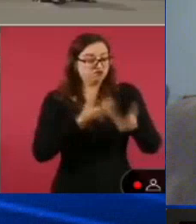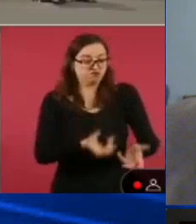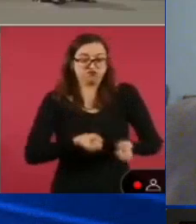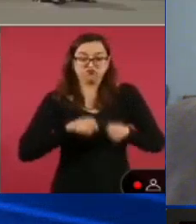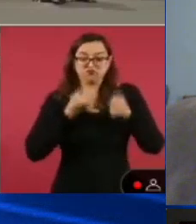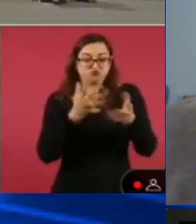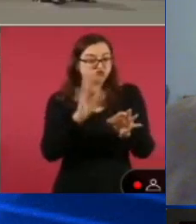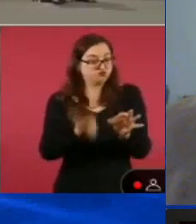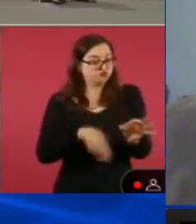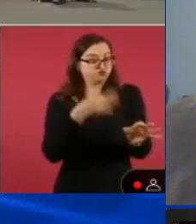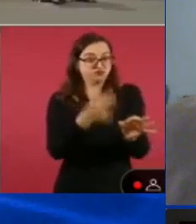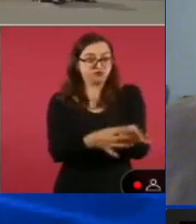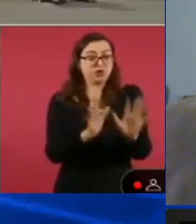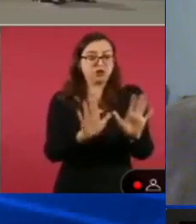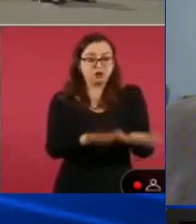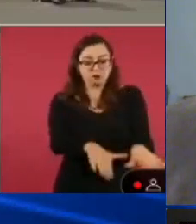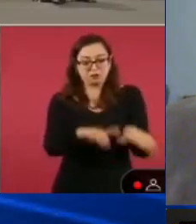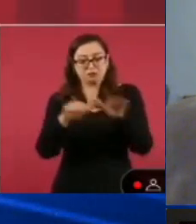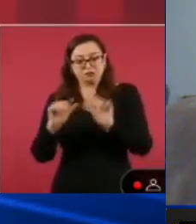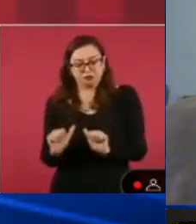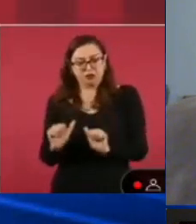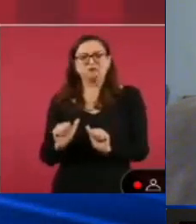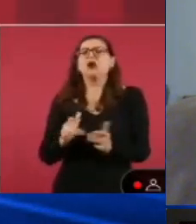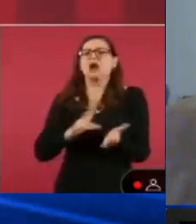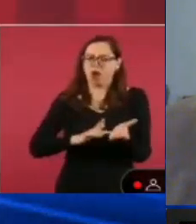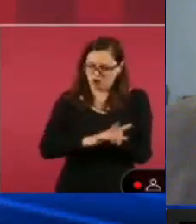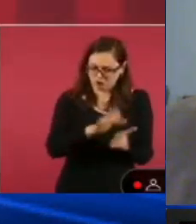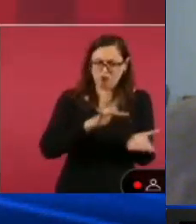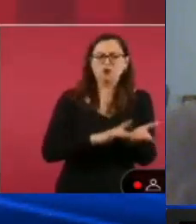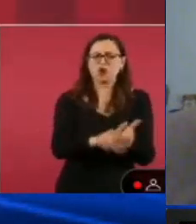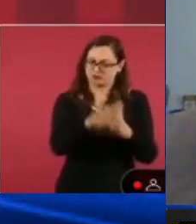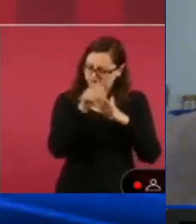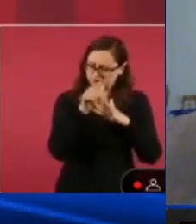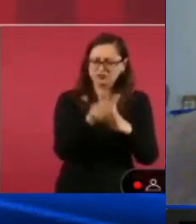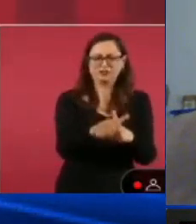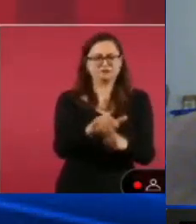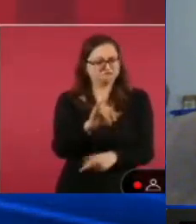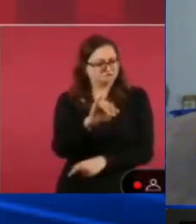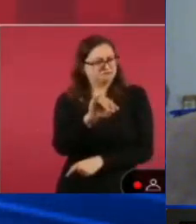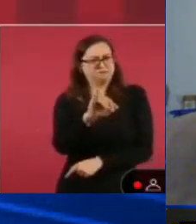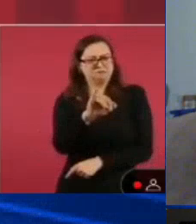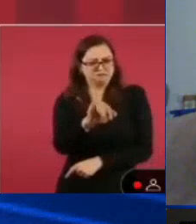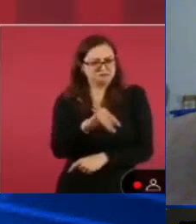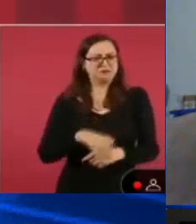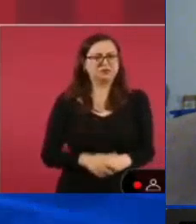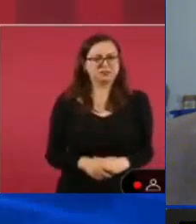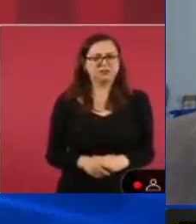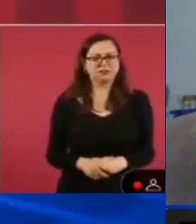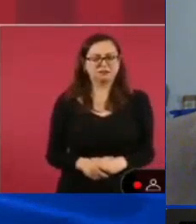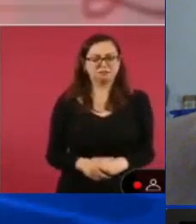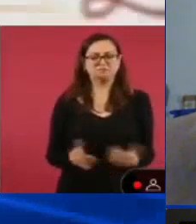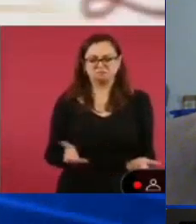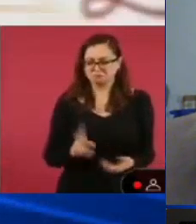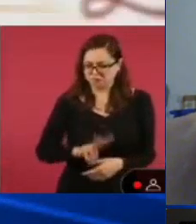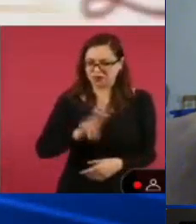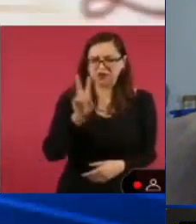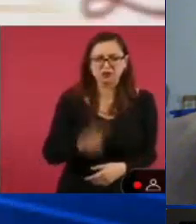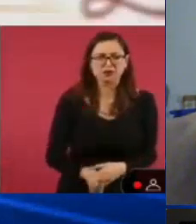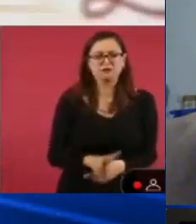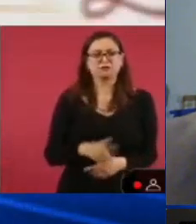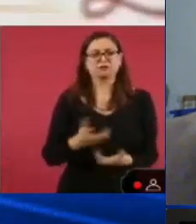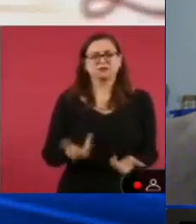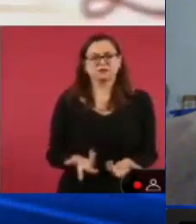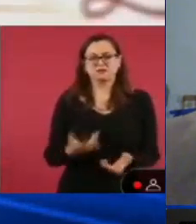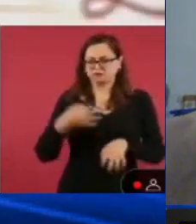paso a la porra desde donde seguiré con Ánimo al equipo o como decimos desde el espacio común hacer